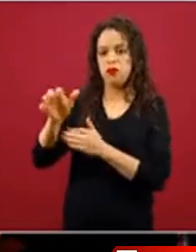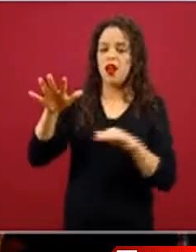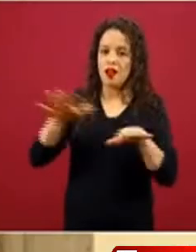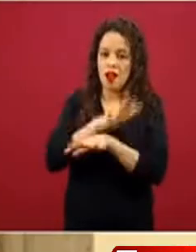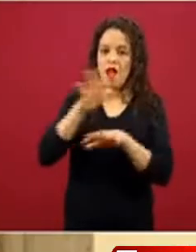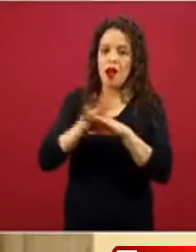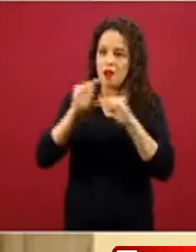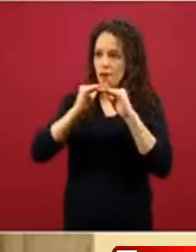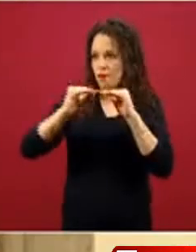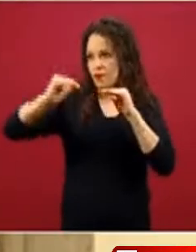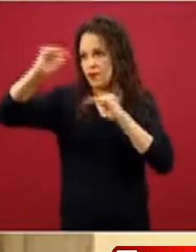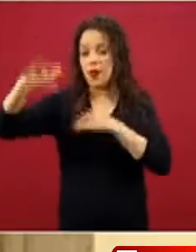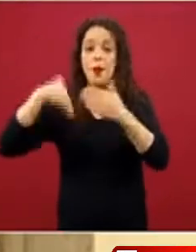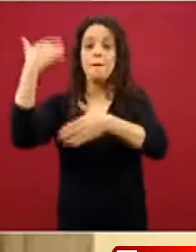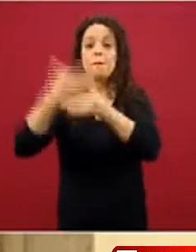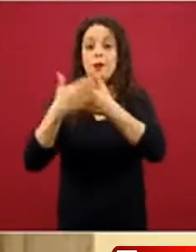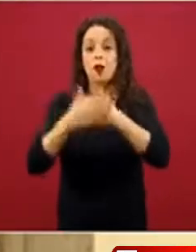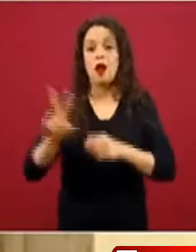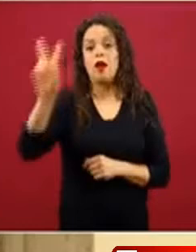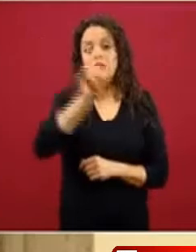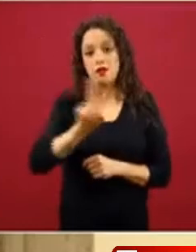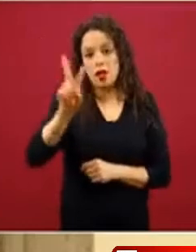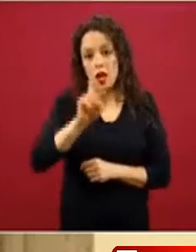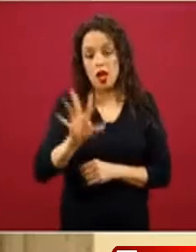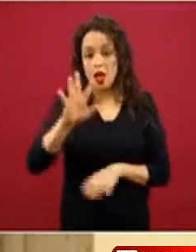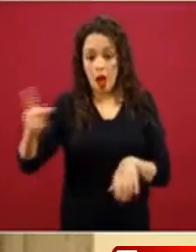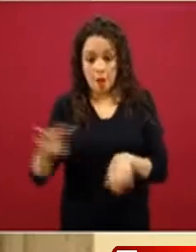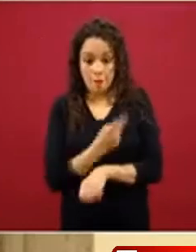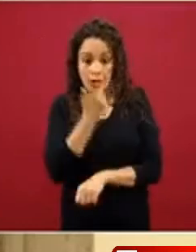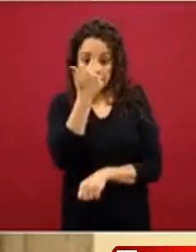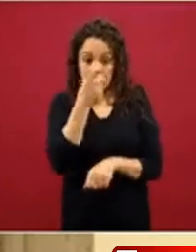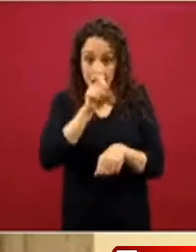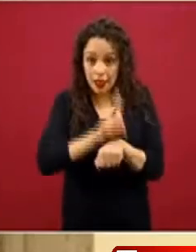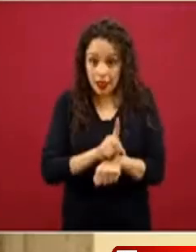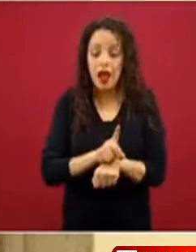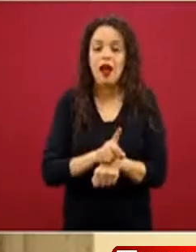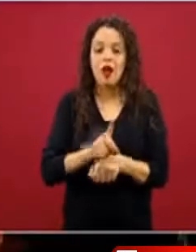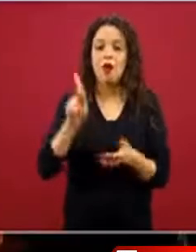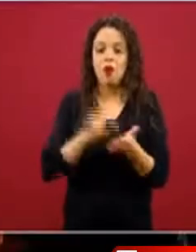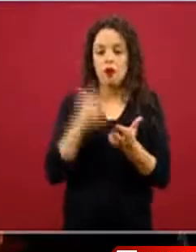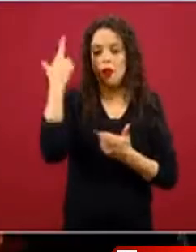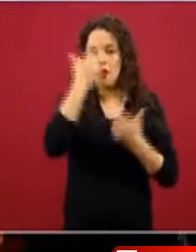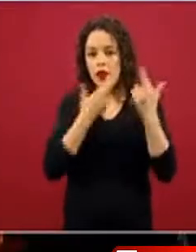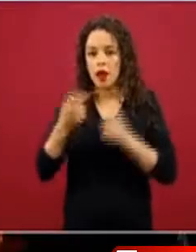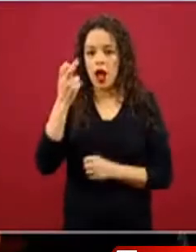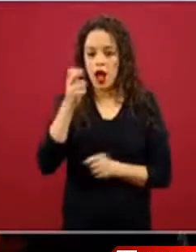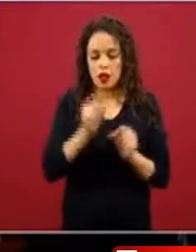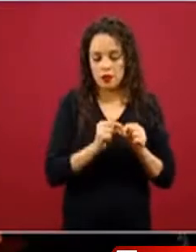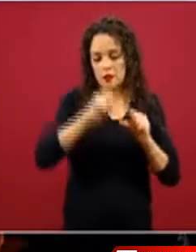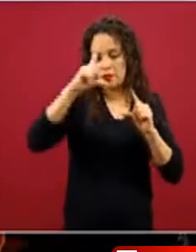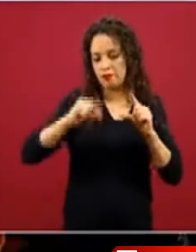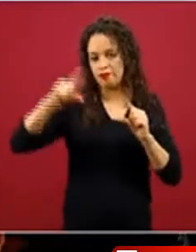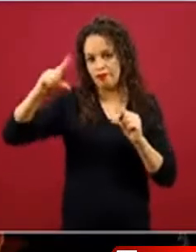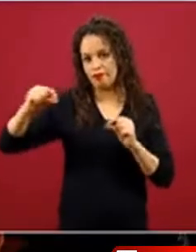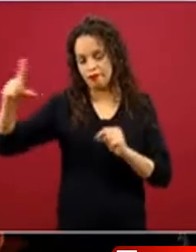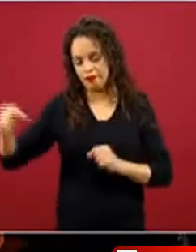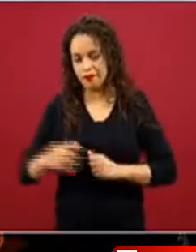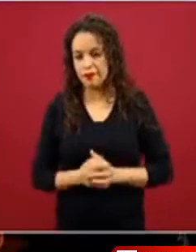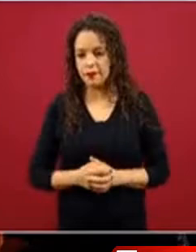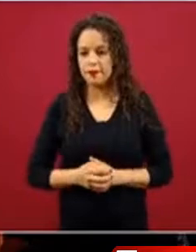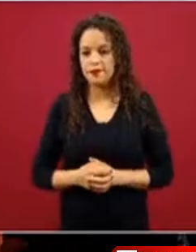viernes, dentro de 7 días, cuando volvamos a ver nuevamente estas estadísticas. Pasemos a la